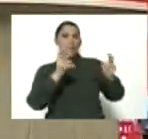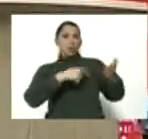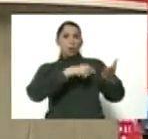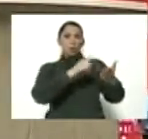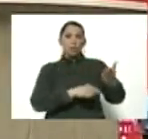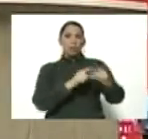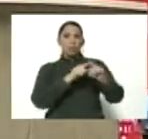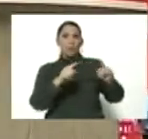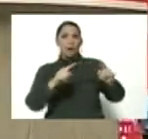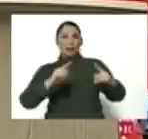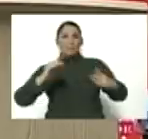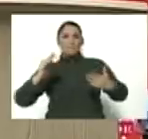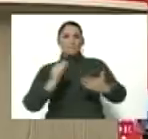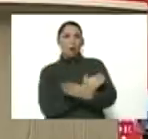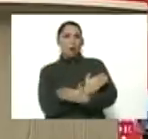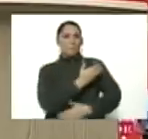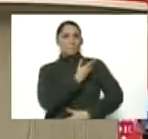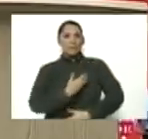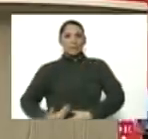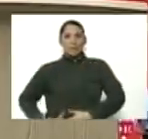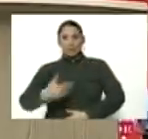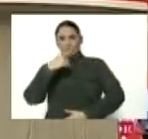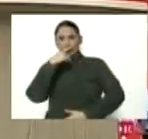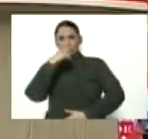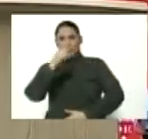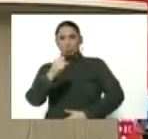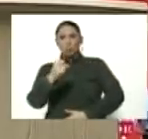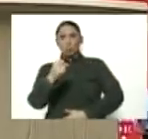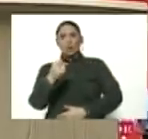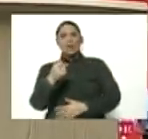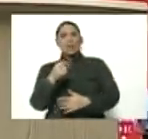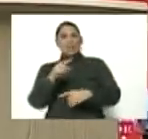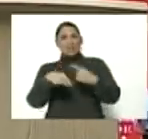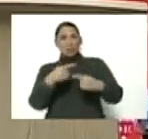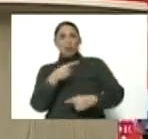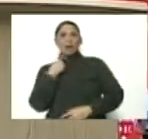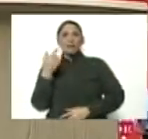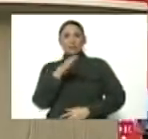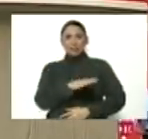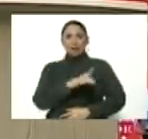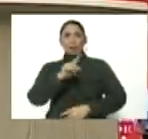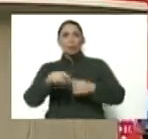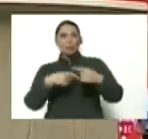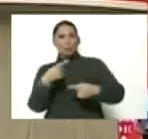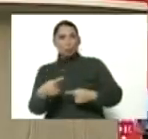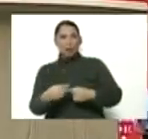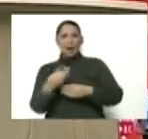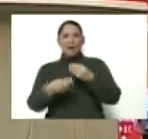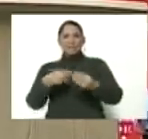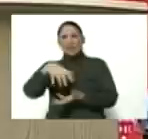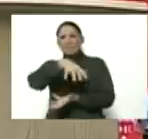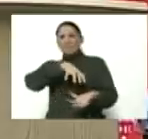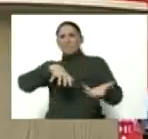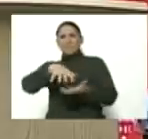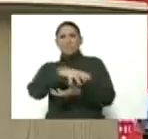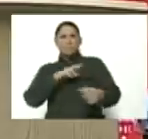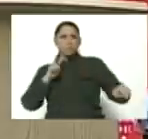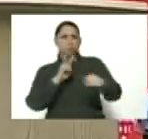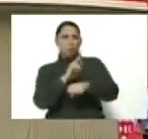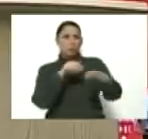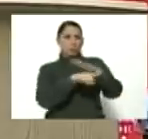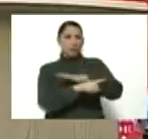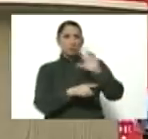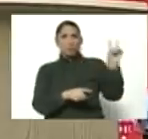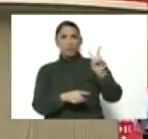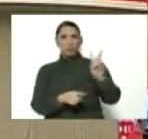para derrocar al presidente Maduro, eventualmente asesinarlo y eventualmente generar situaciones de extrema violencia